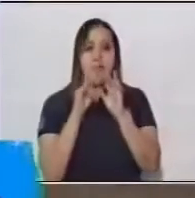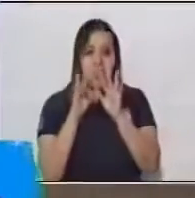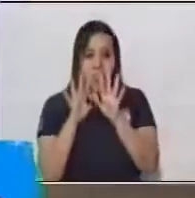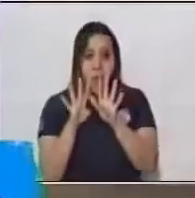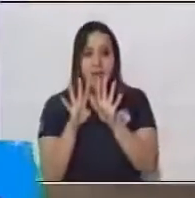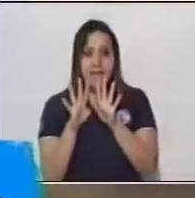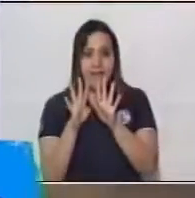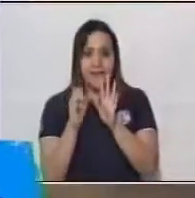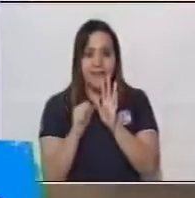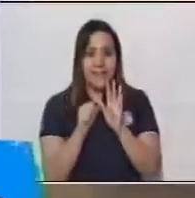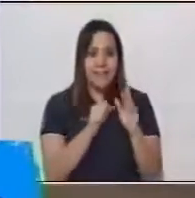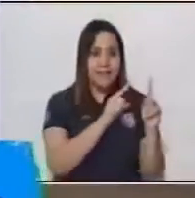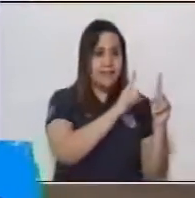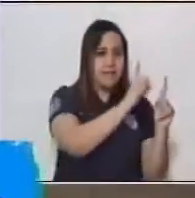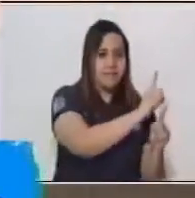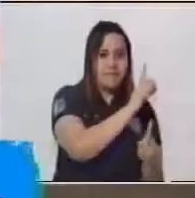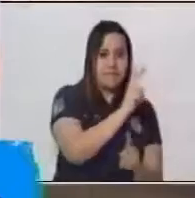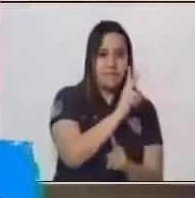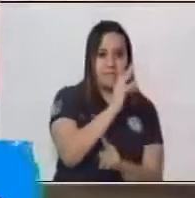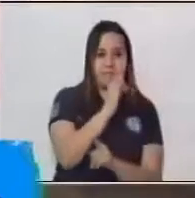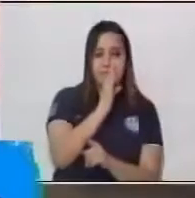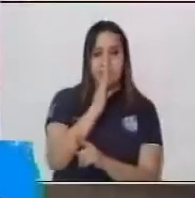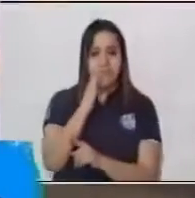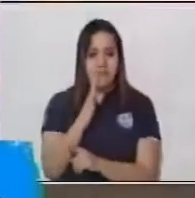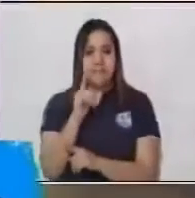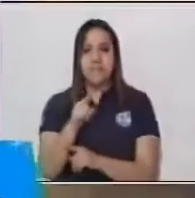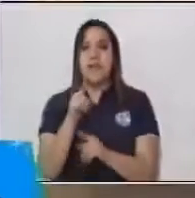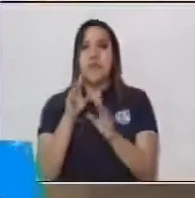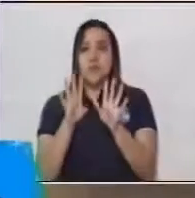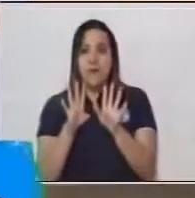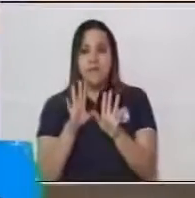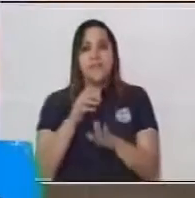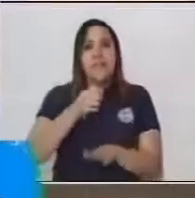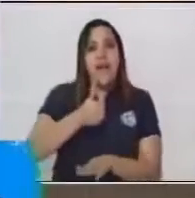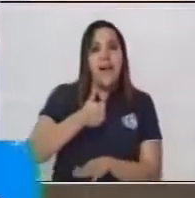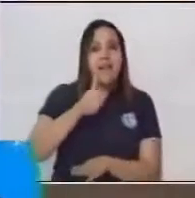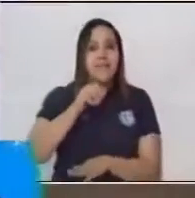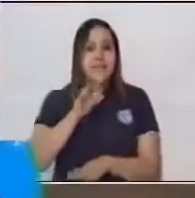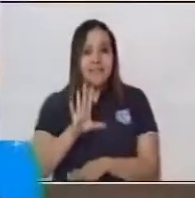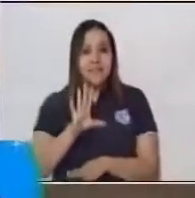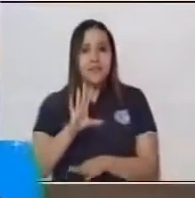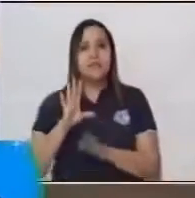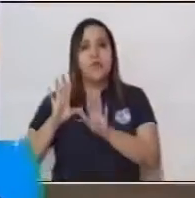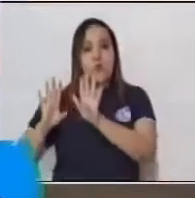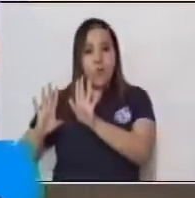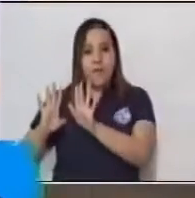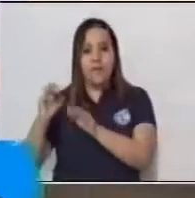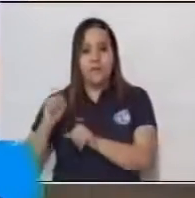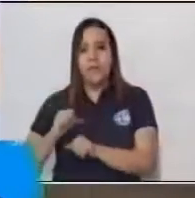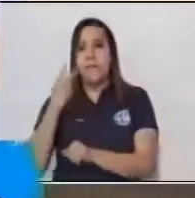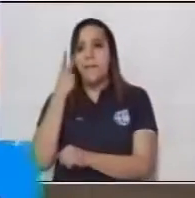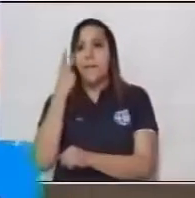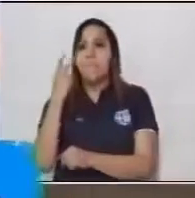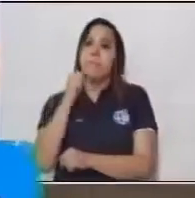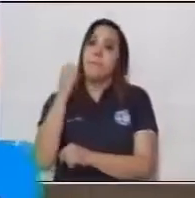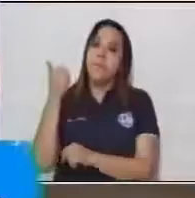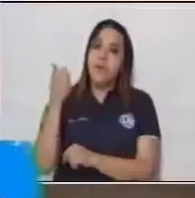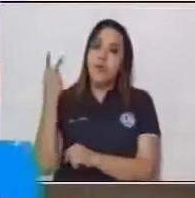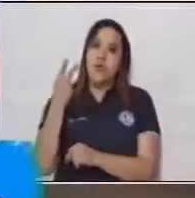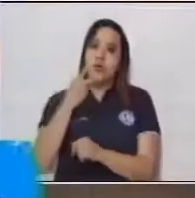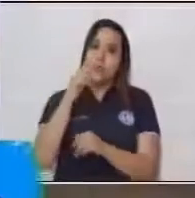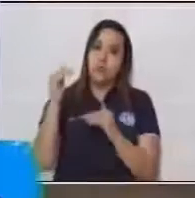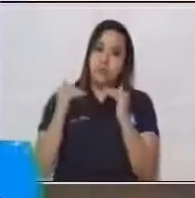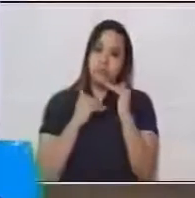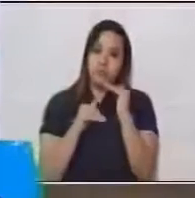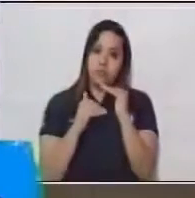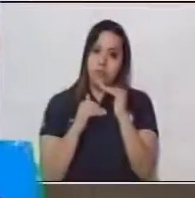el 9. Ahora sí vamos a pasar al segundo ejemplo y nos dan la siguiente sucesión. Esta es una sucesión de números